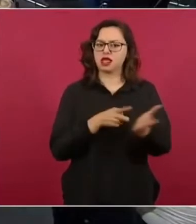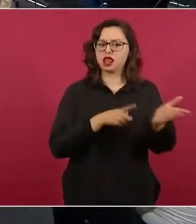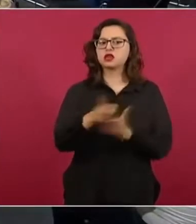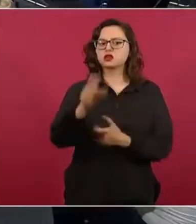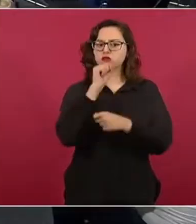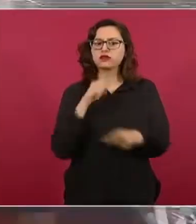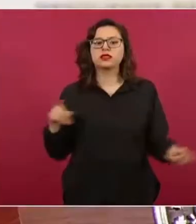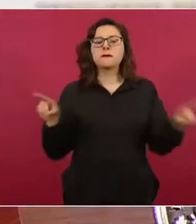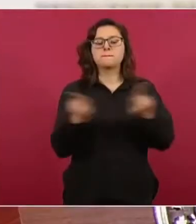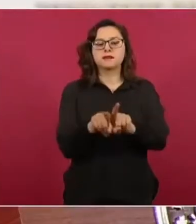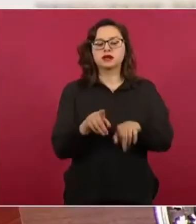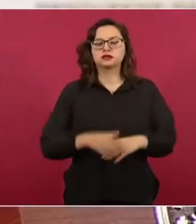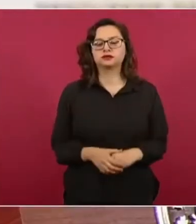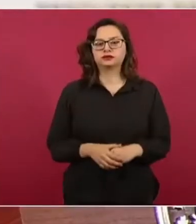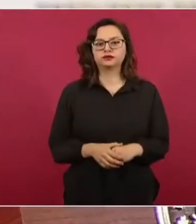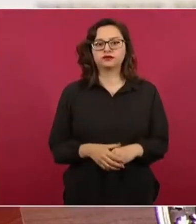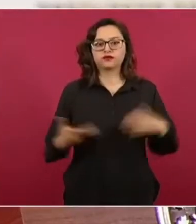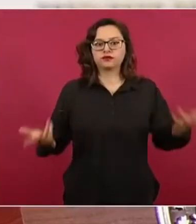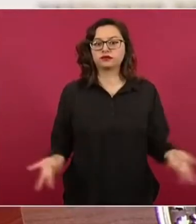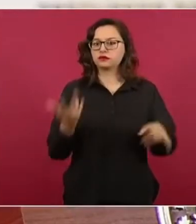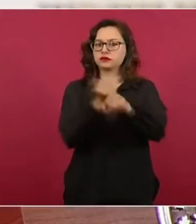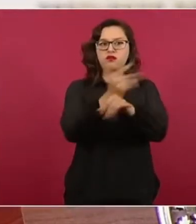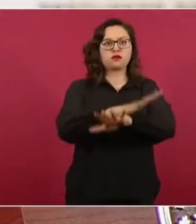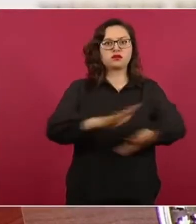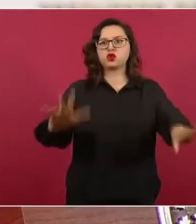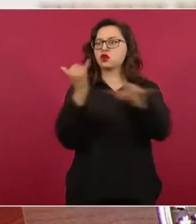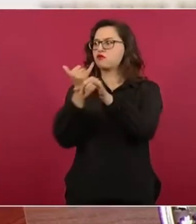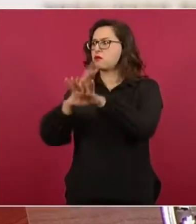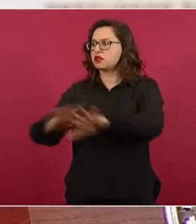Nosotros tenemos que garantizar el derecho a la información